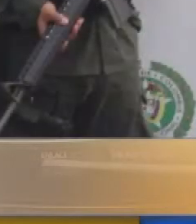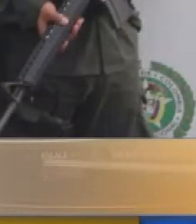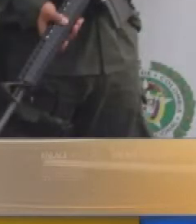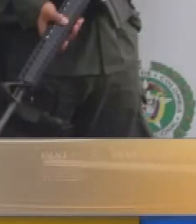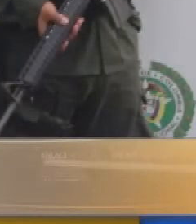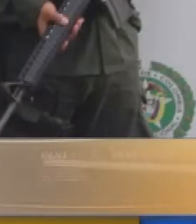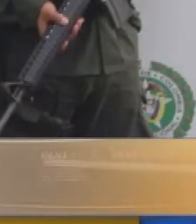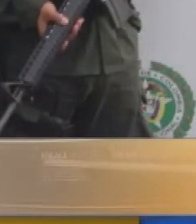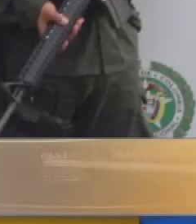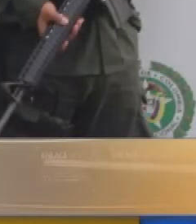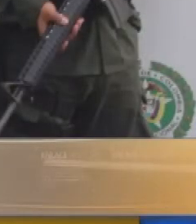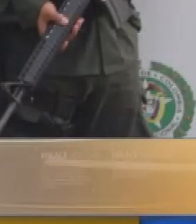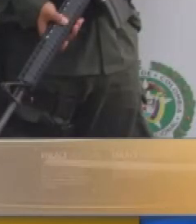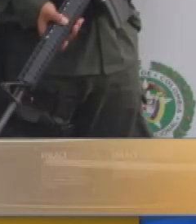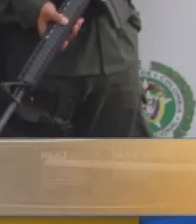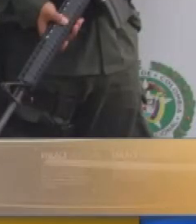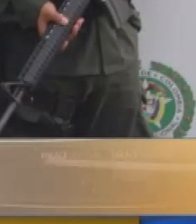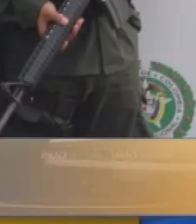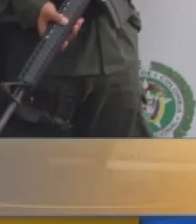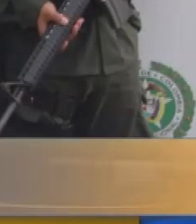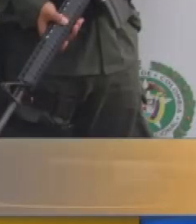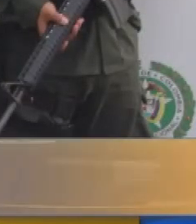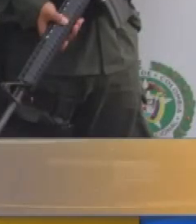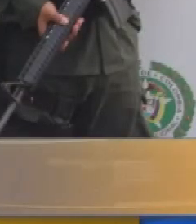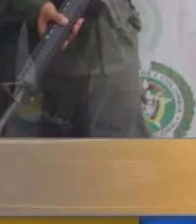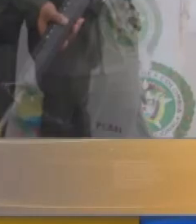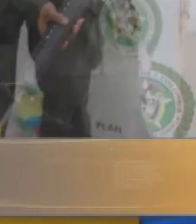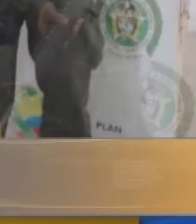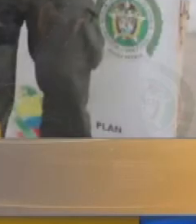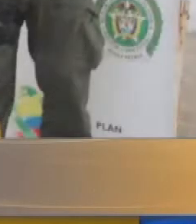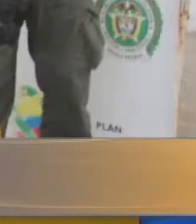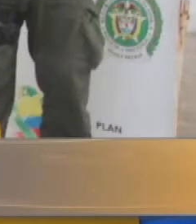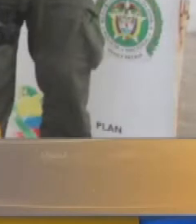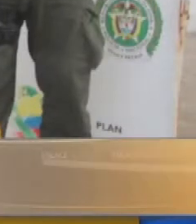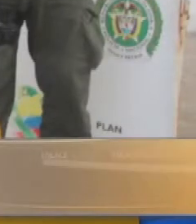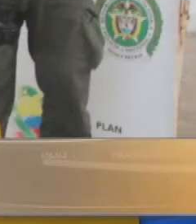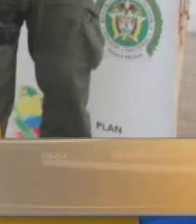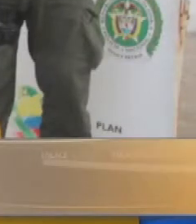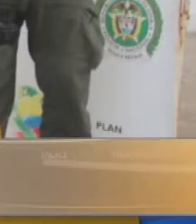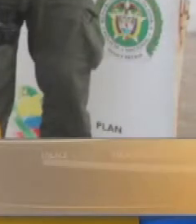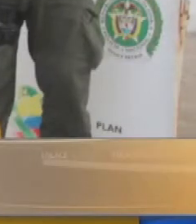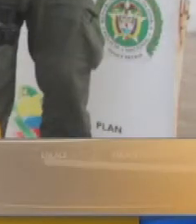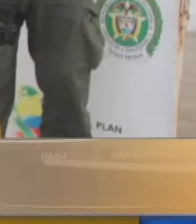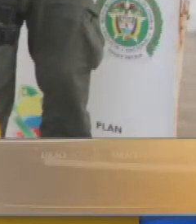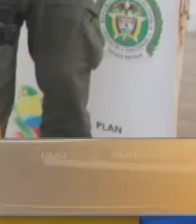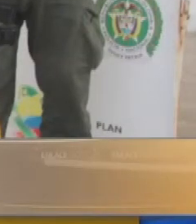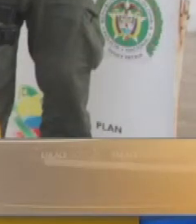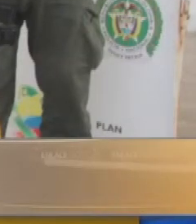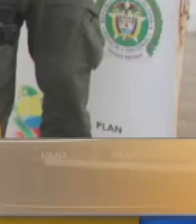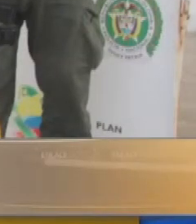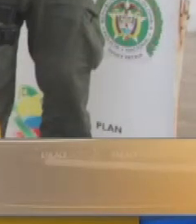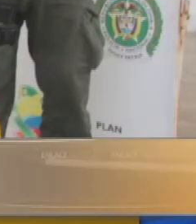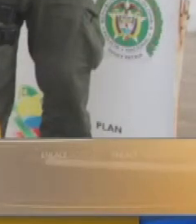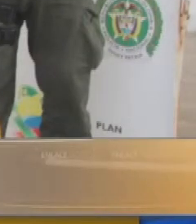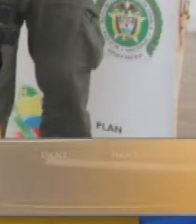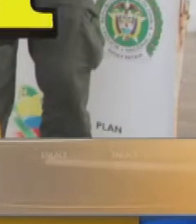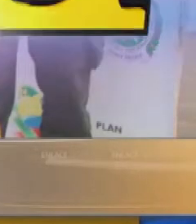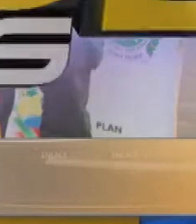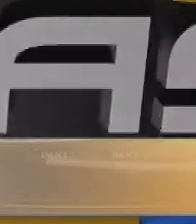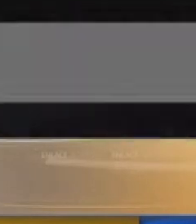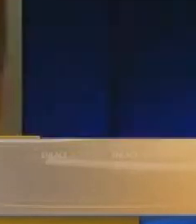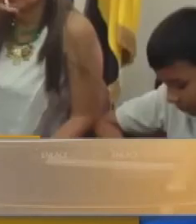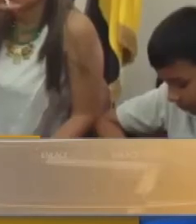amenazaban a la víctima, según las autoridades, con atentar en contra de su vida si no hacía los pagos que los delincuentes le